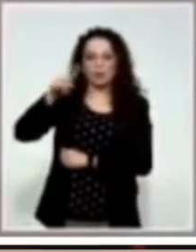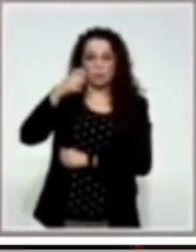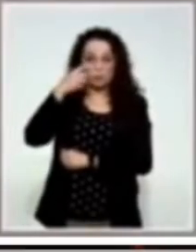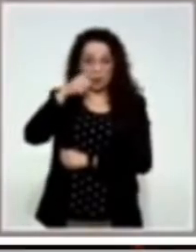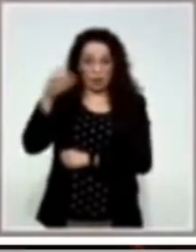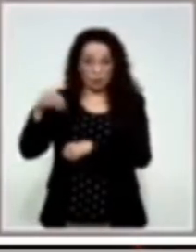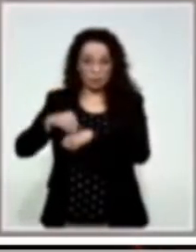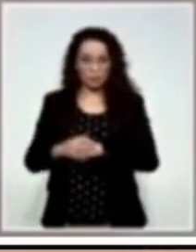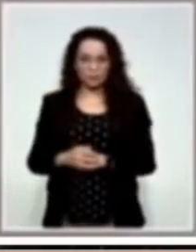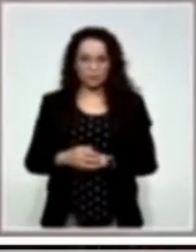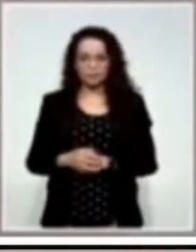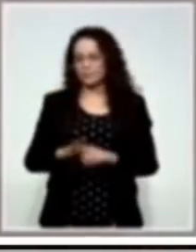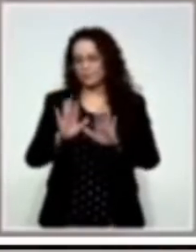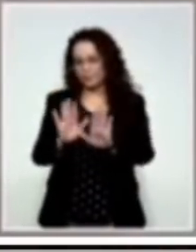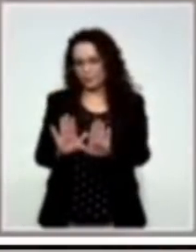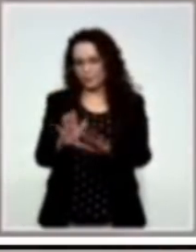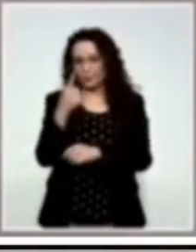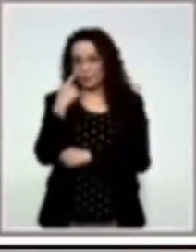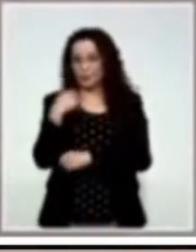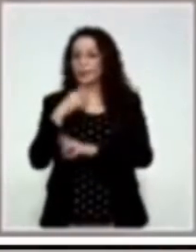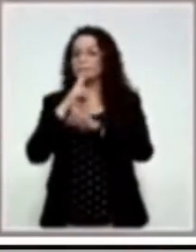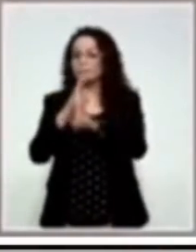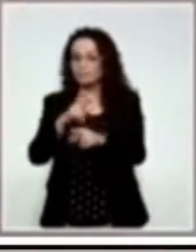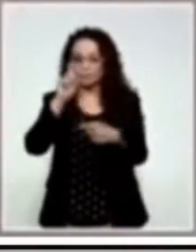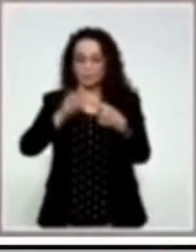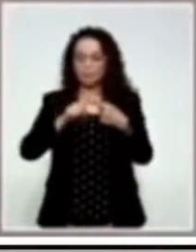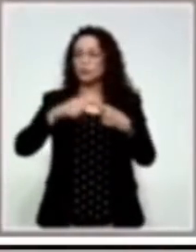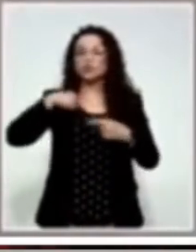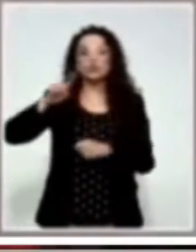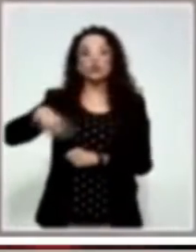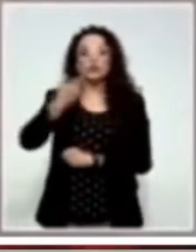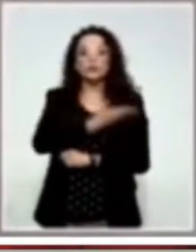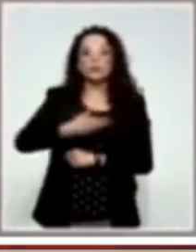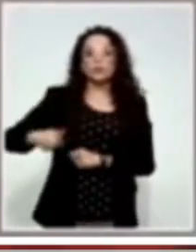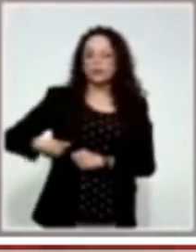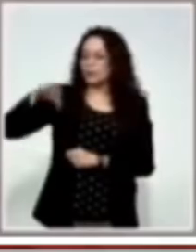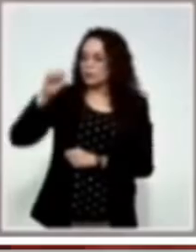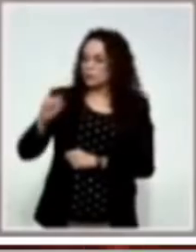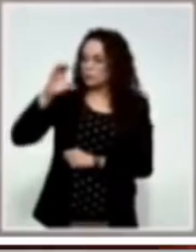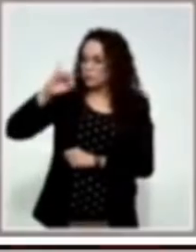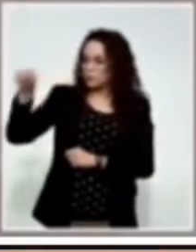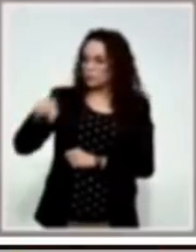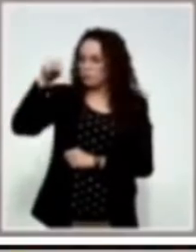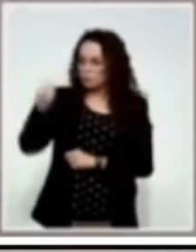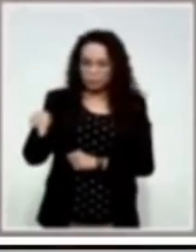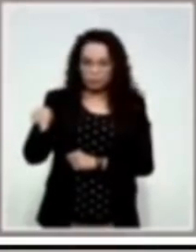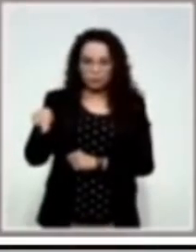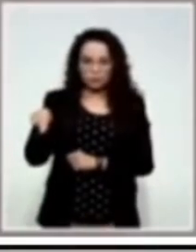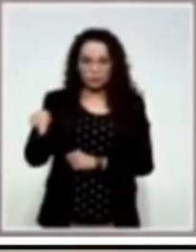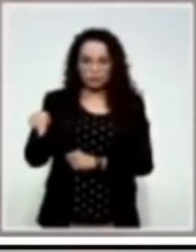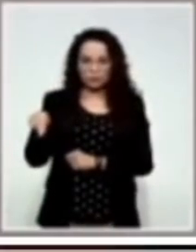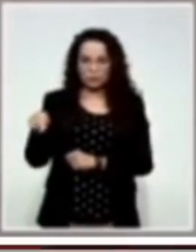soy presidente de la Suprema Corte de Justicia de la Nación. Esta responsabilidad ocupa mi